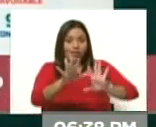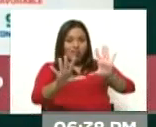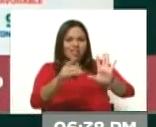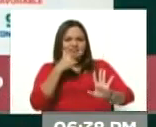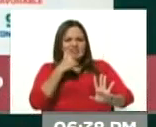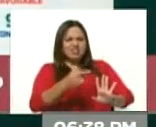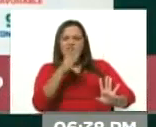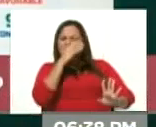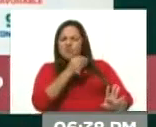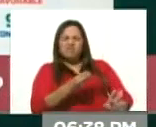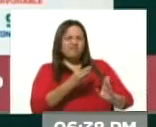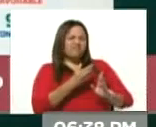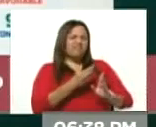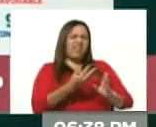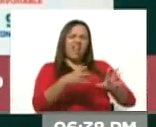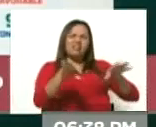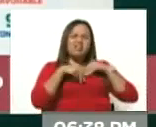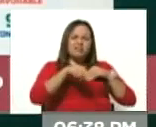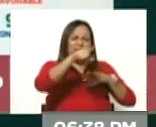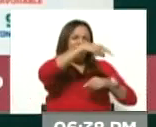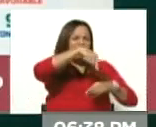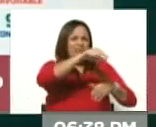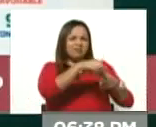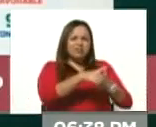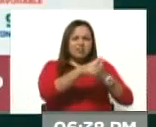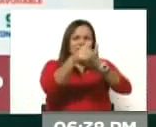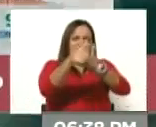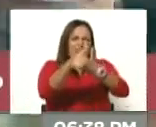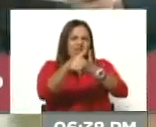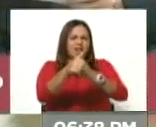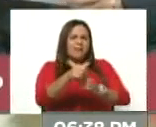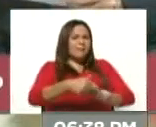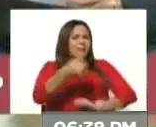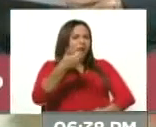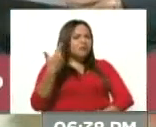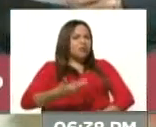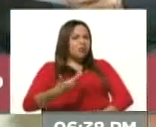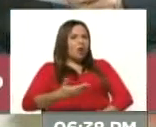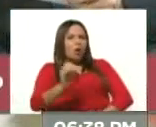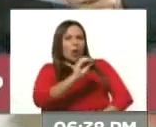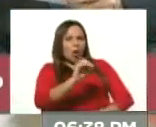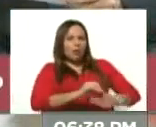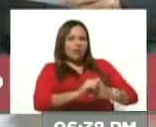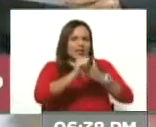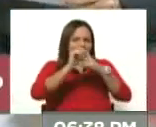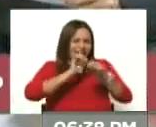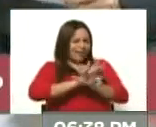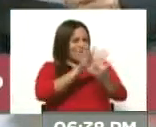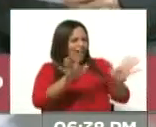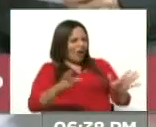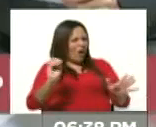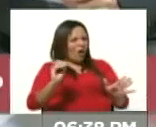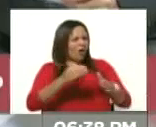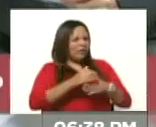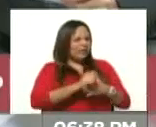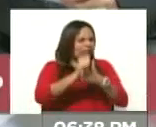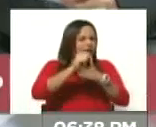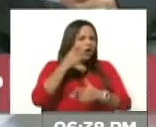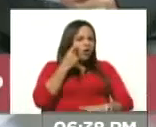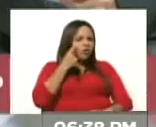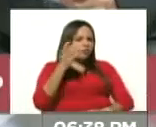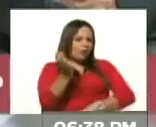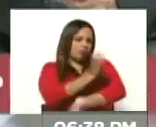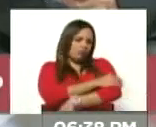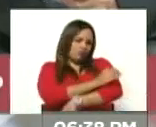tiene una opinión negativa de los líderes más importantes o de los líderes visibles o de los líderes tradicionales de la